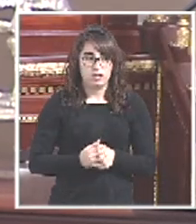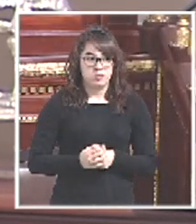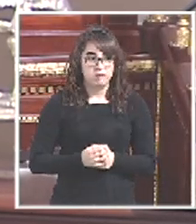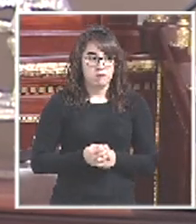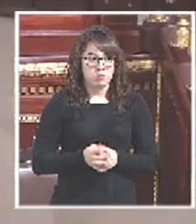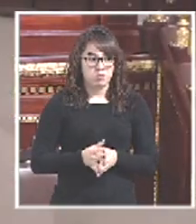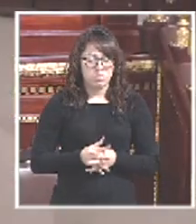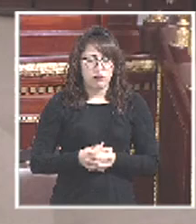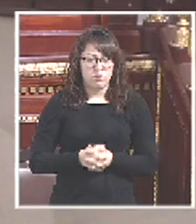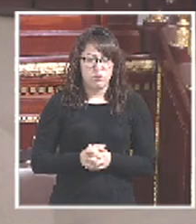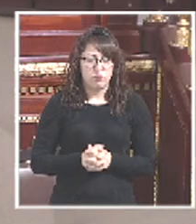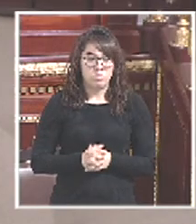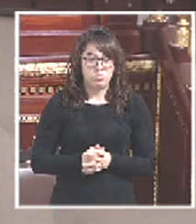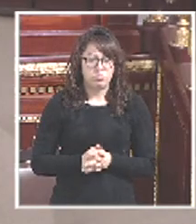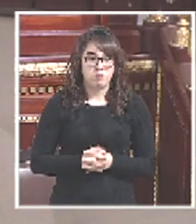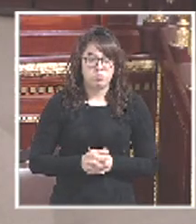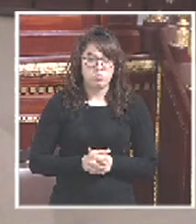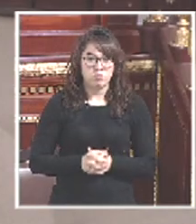resolución.